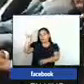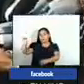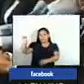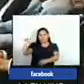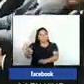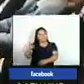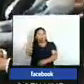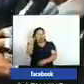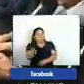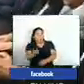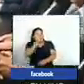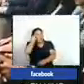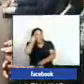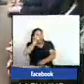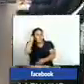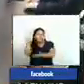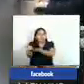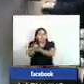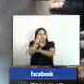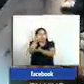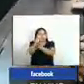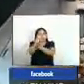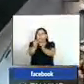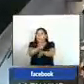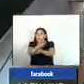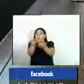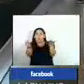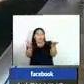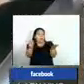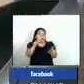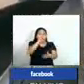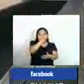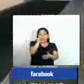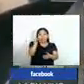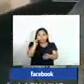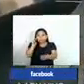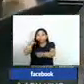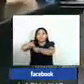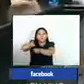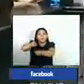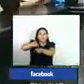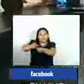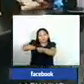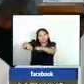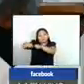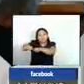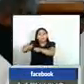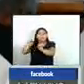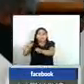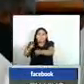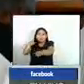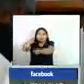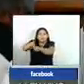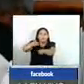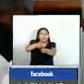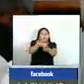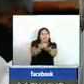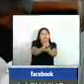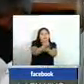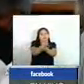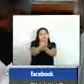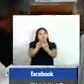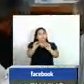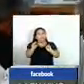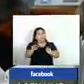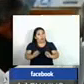joven universitario puede estudiar en otra universidad de cualquiera de los de los estados miembros y esto obviamente aumenta